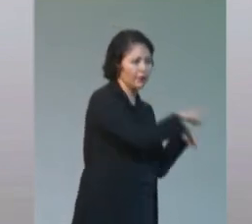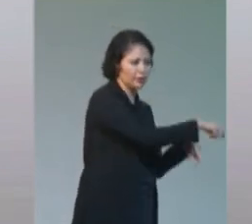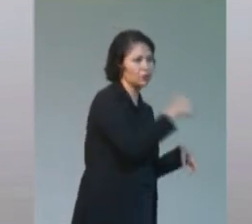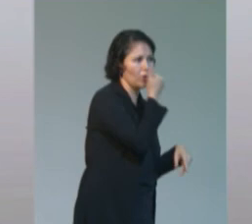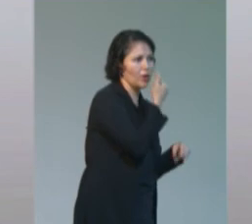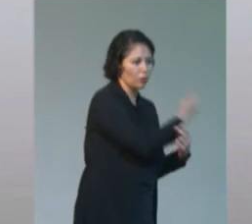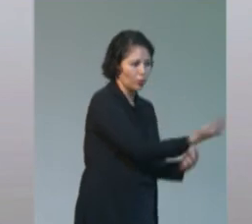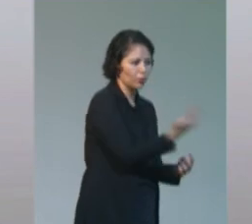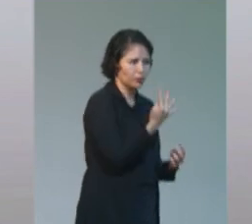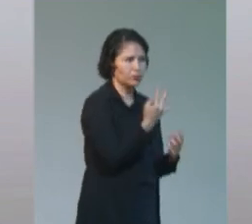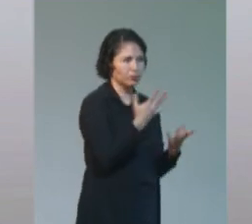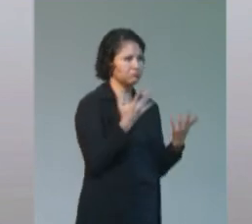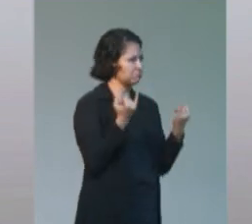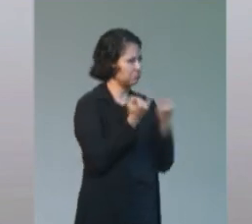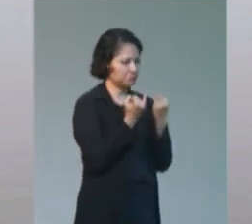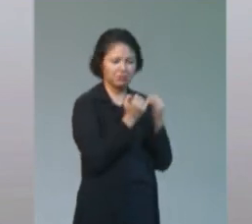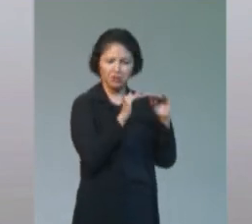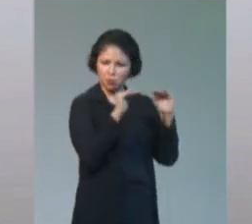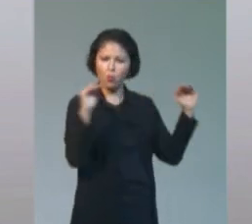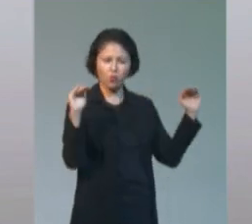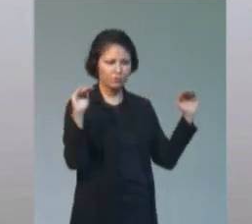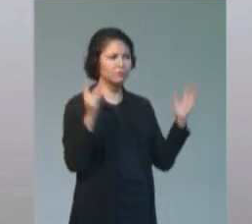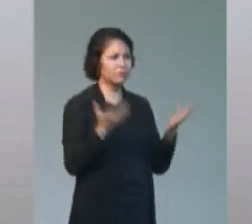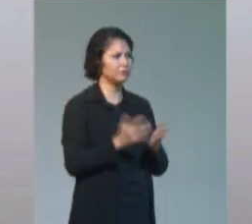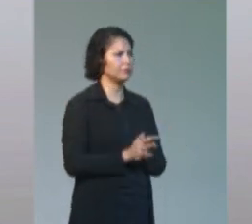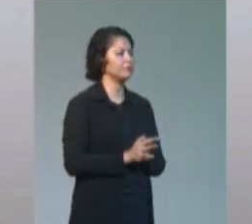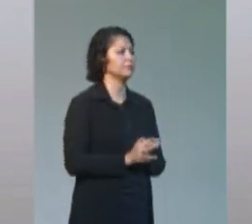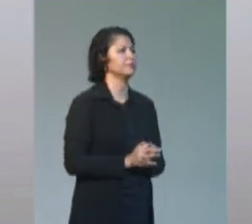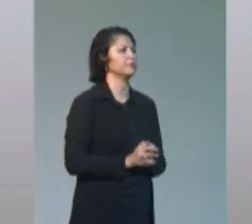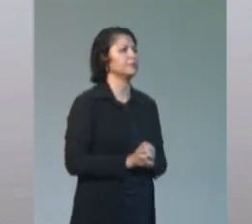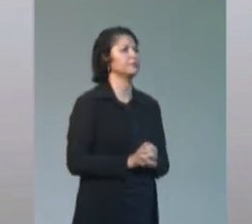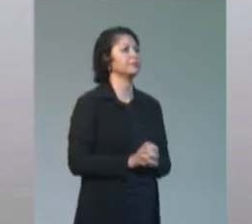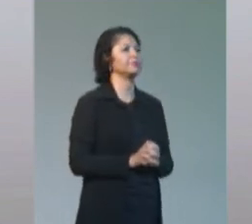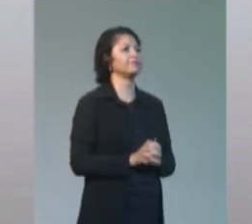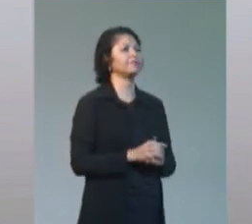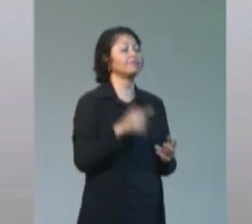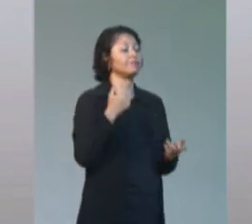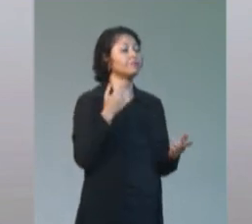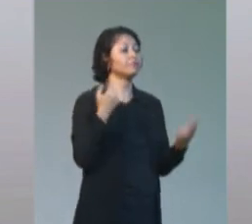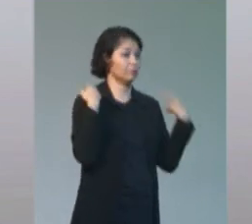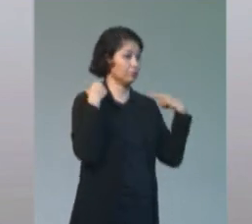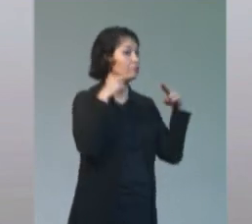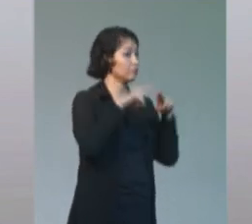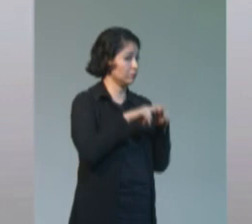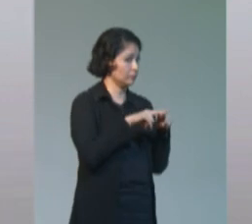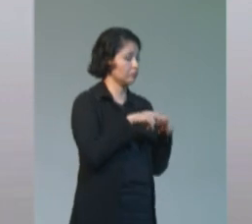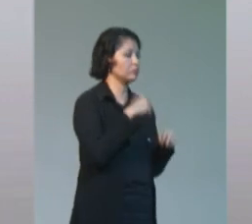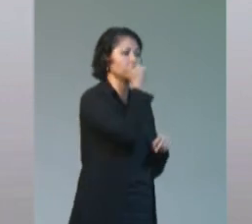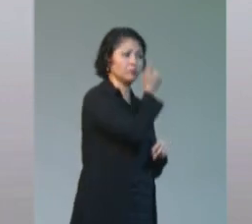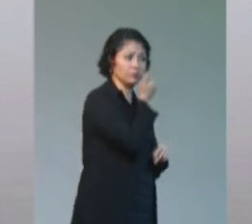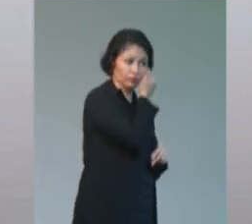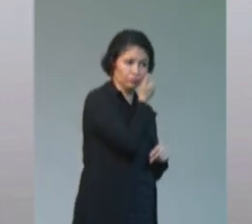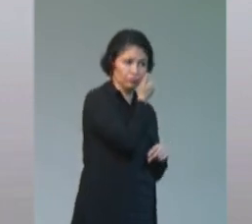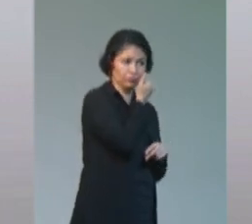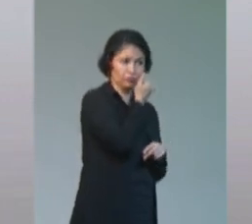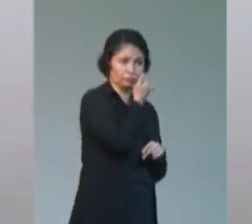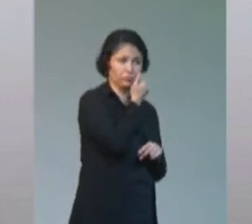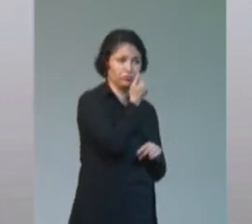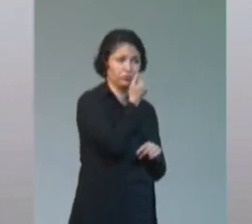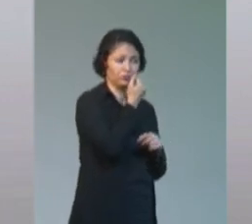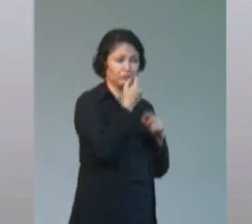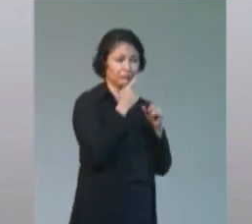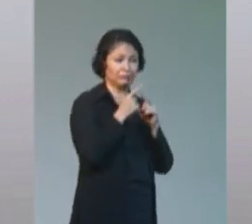cosa es la distancia física y otra la distancia cognitiva entre un profesor y un estudiante puede haber mucha